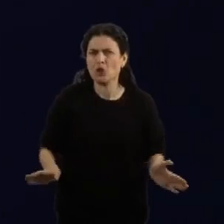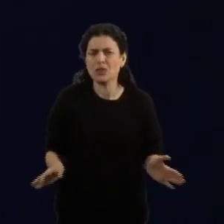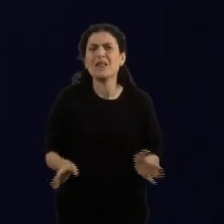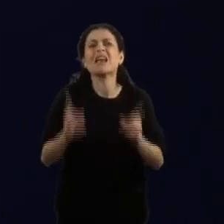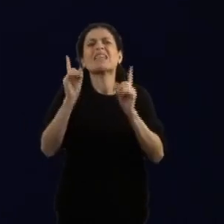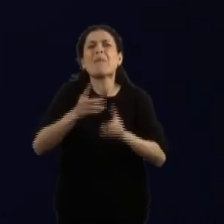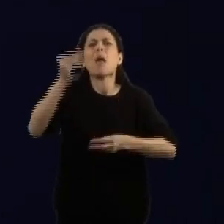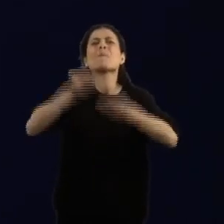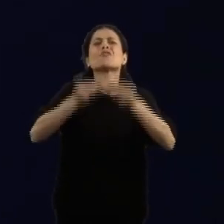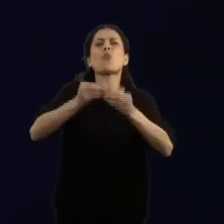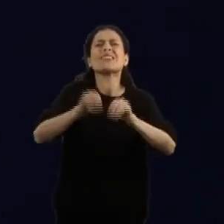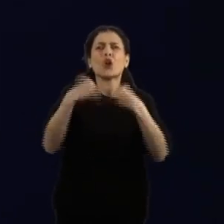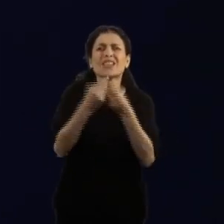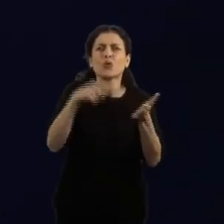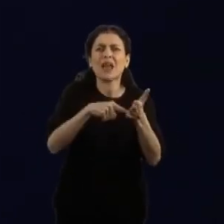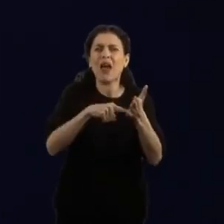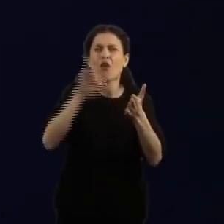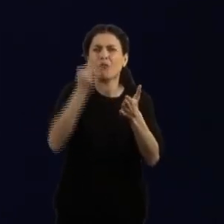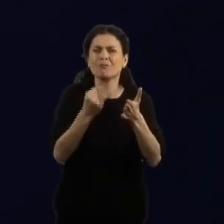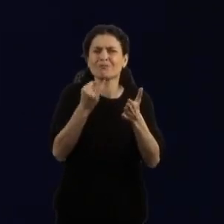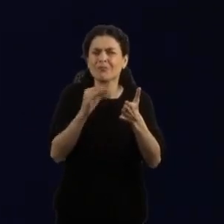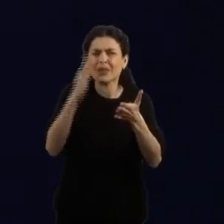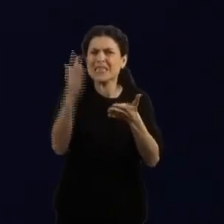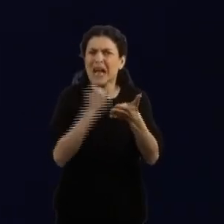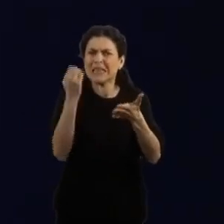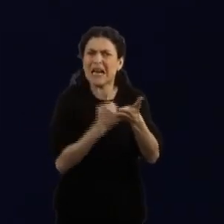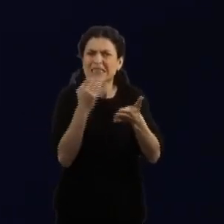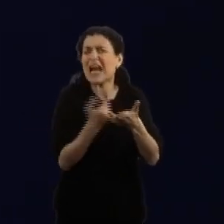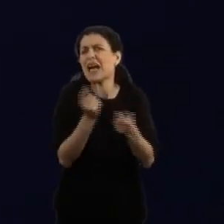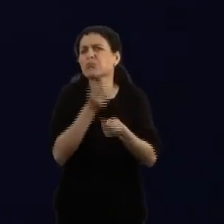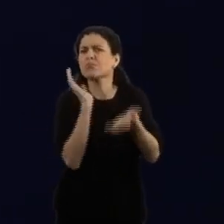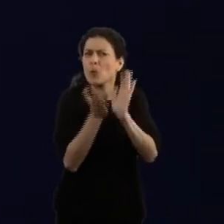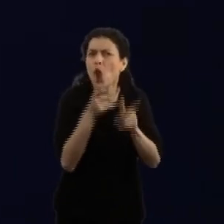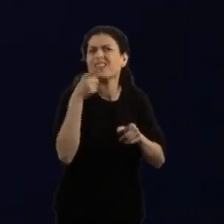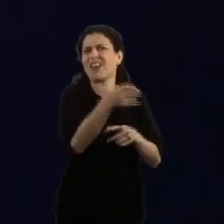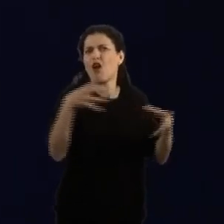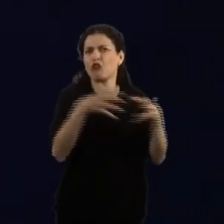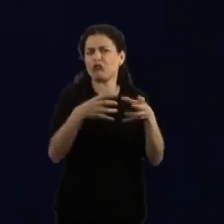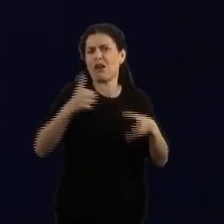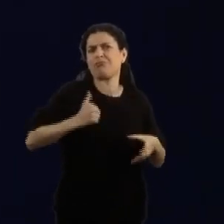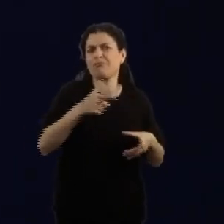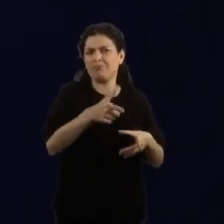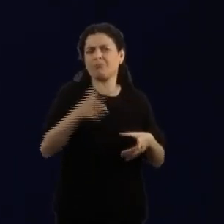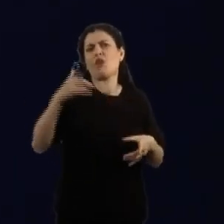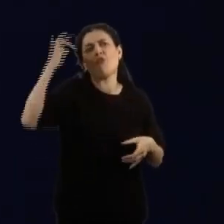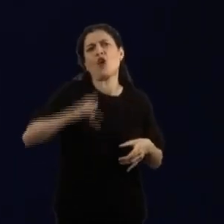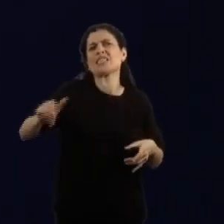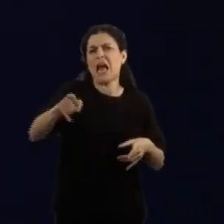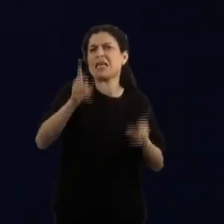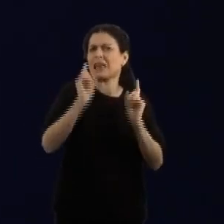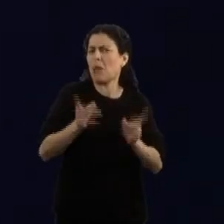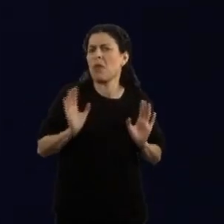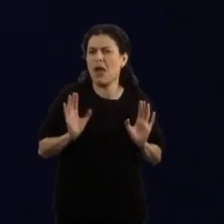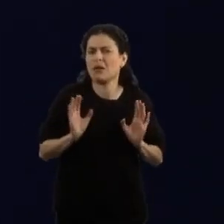los presupuestos, ¿no? En cómo se las maltrataba, se las destrataba a las fuerzas de seguridad. Así que